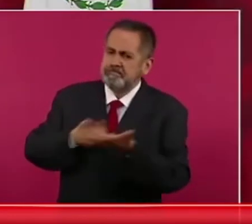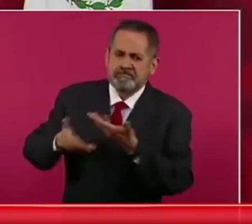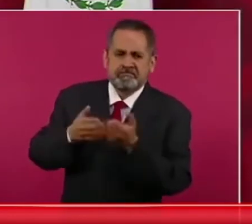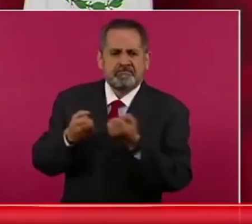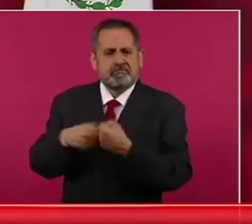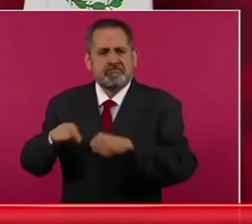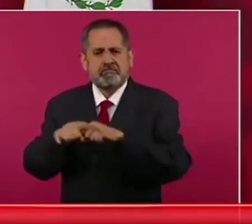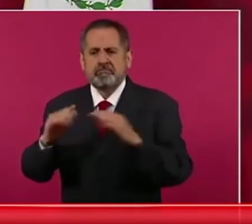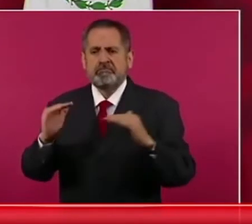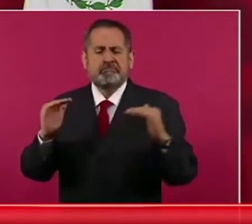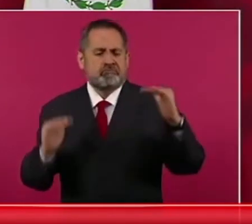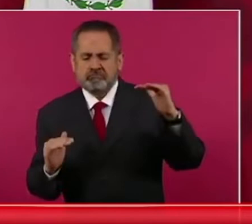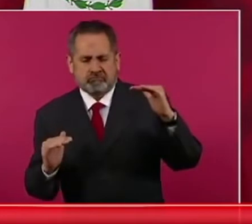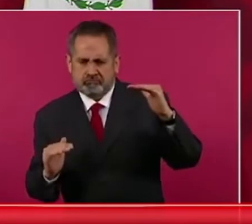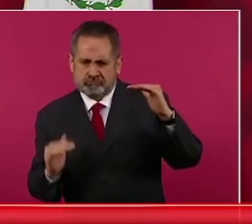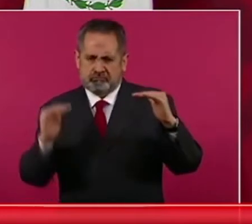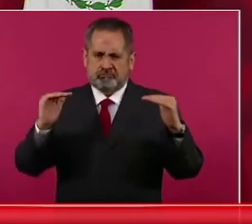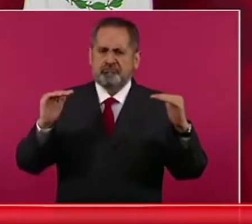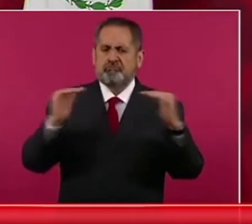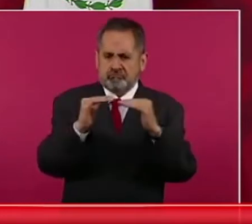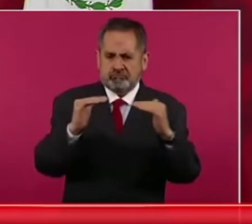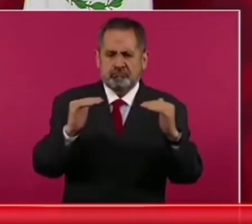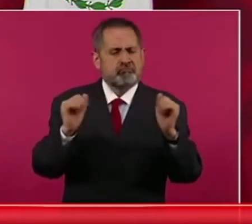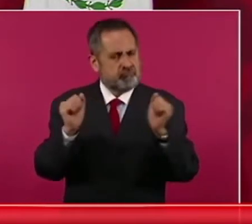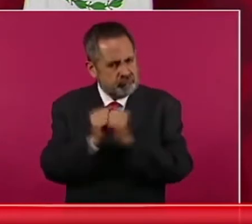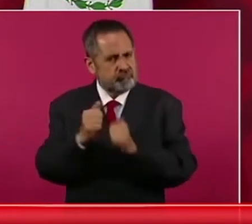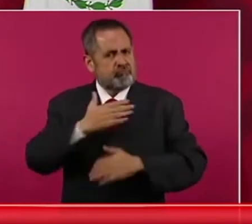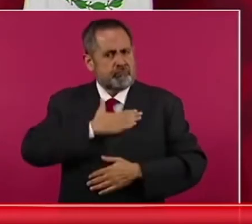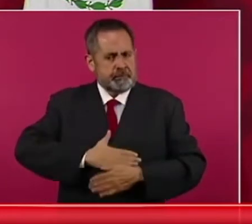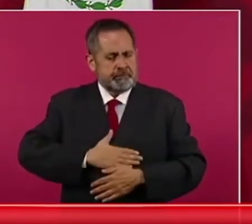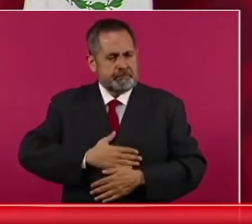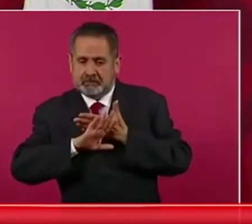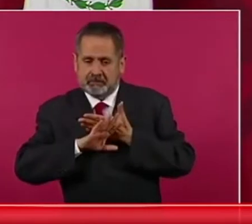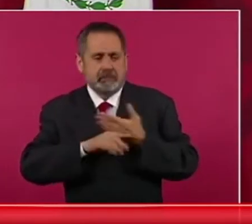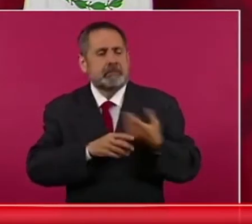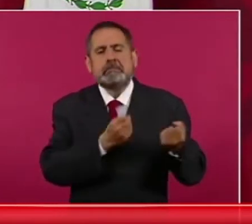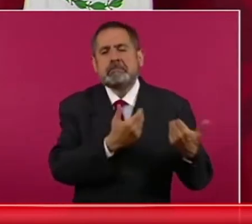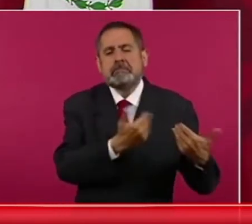menos desigualdad, con más justicia y